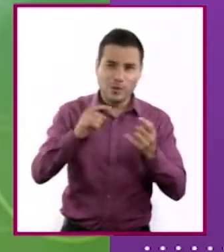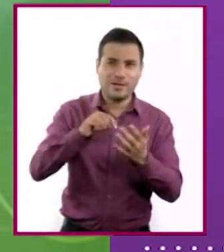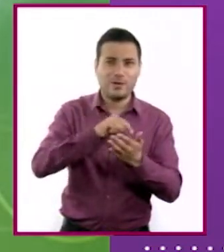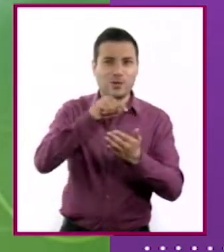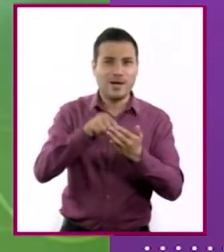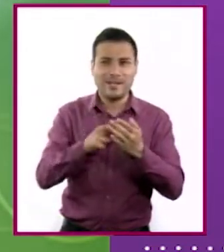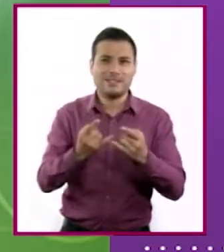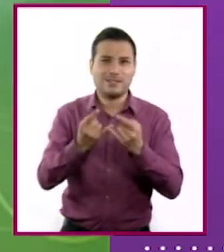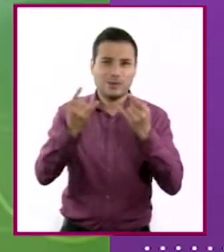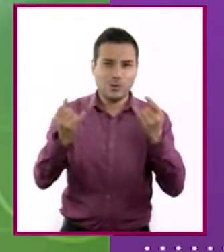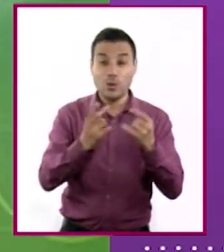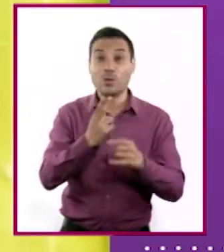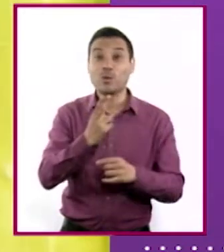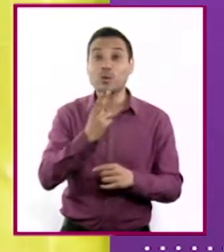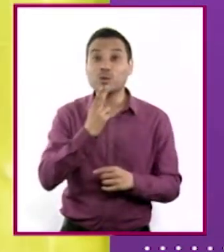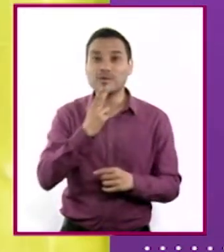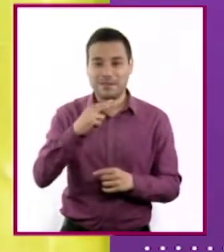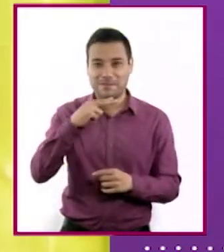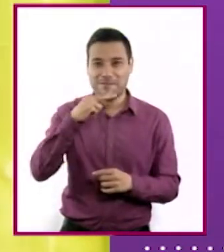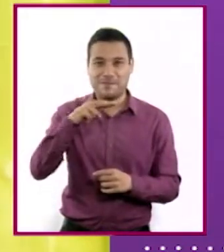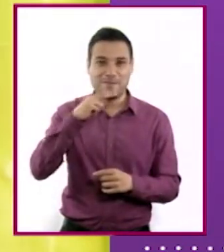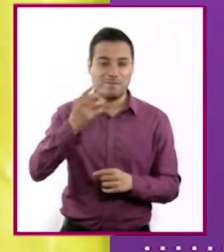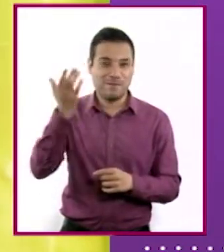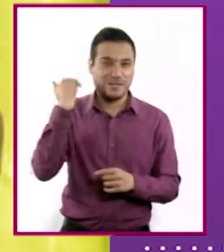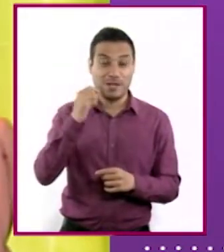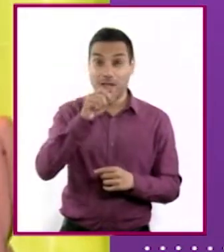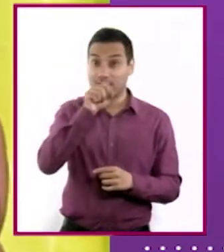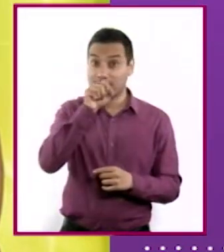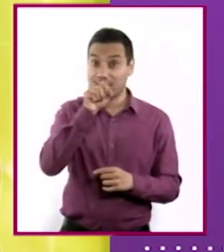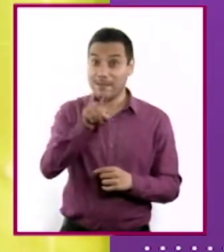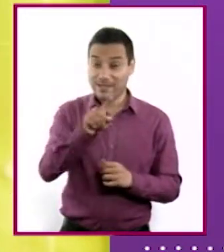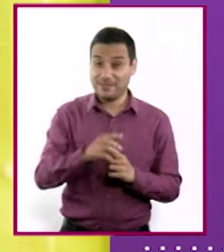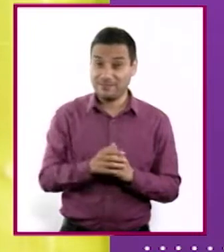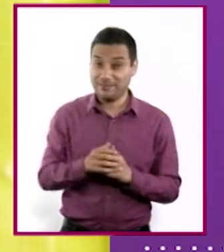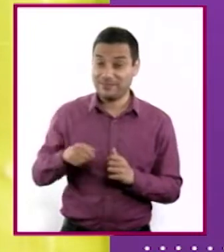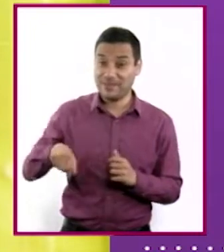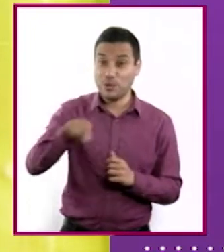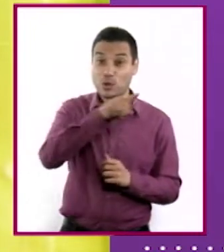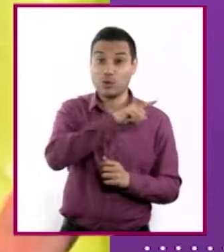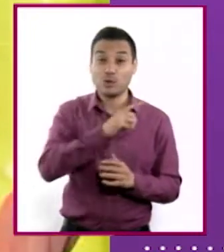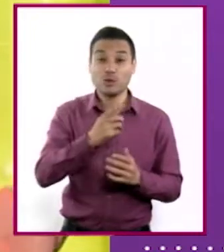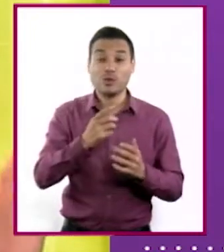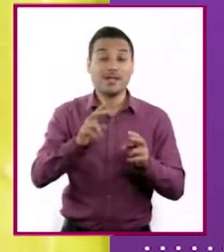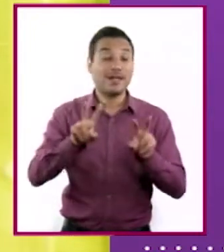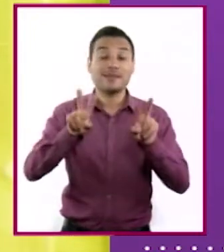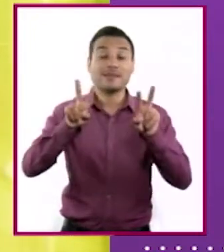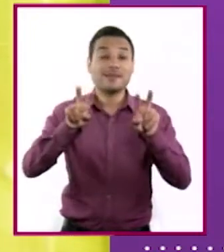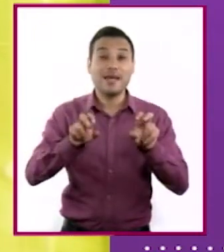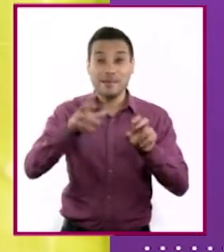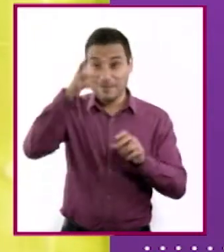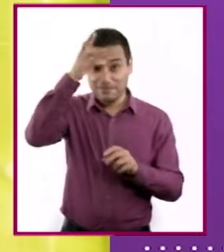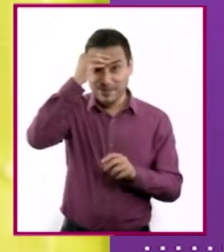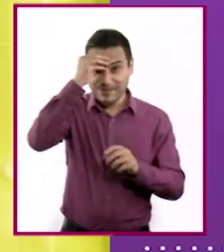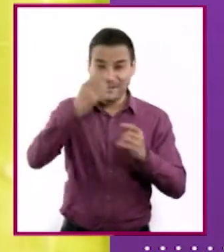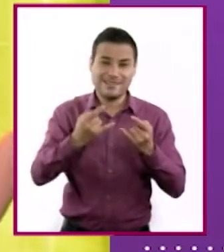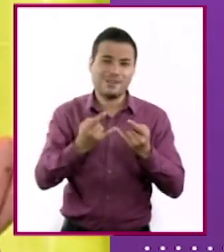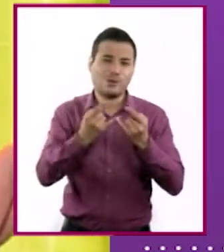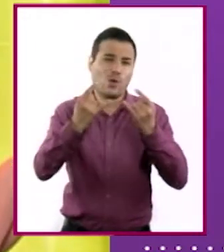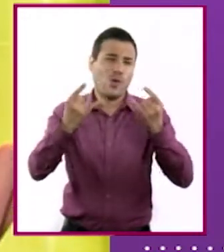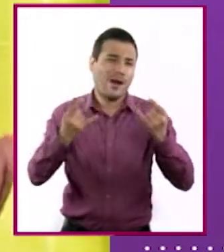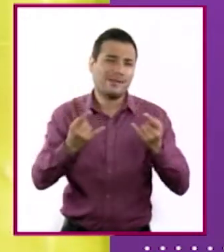los verbos en el pasado. Y también nos vamos a entretener con la enorme colección de historias